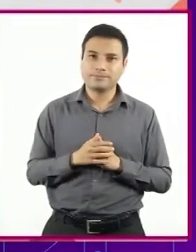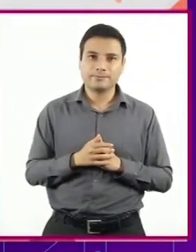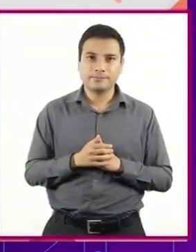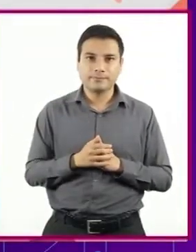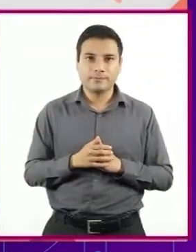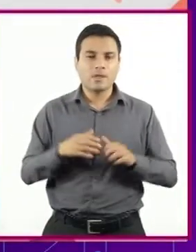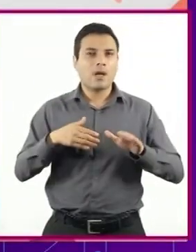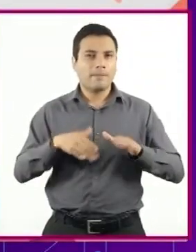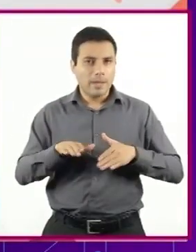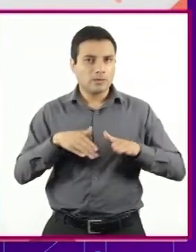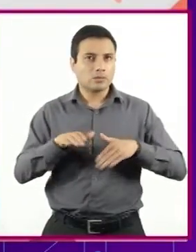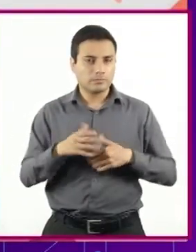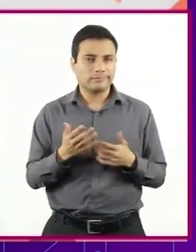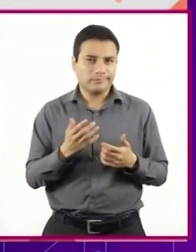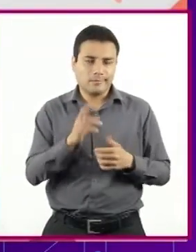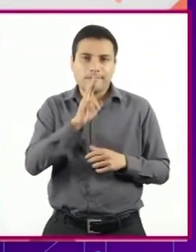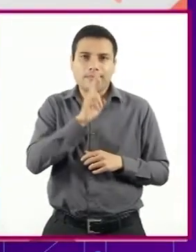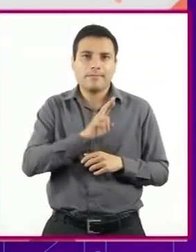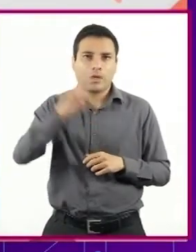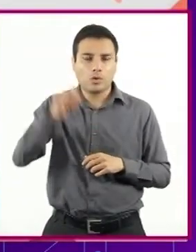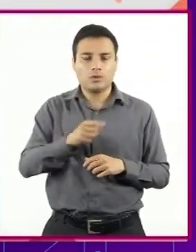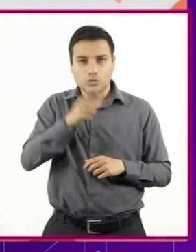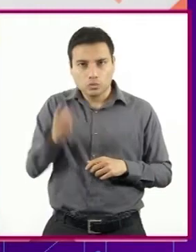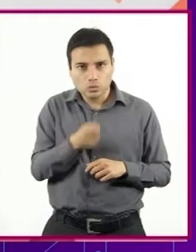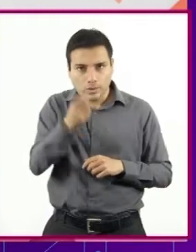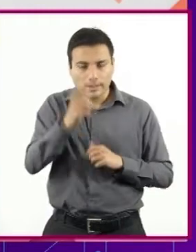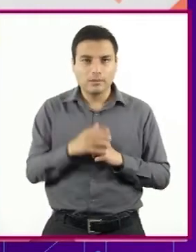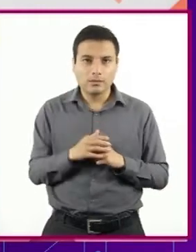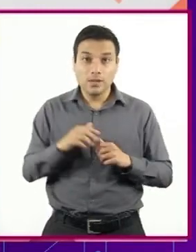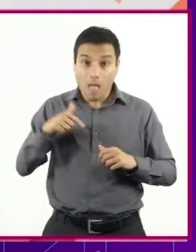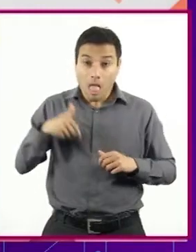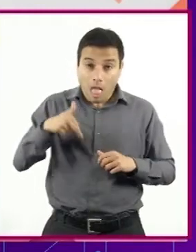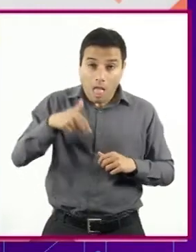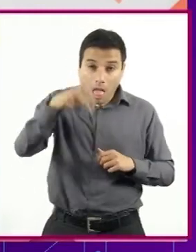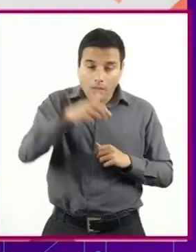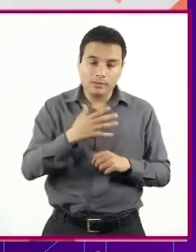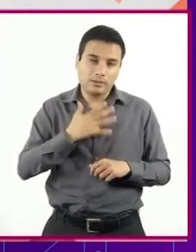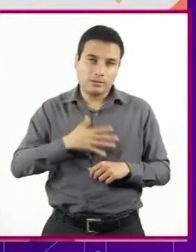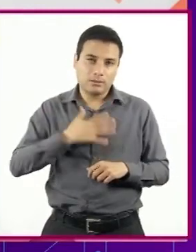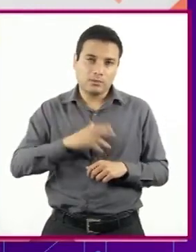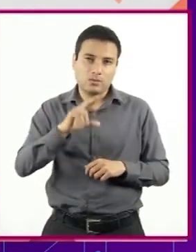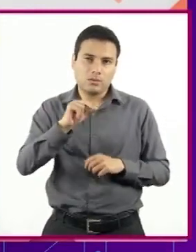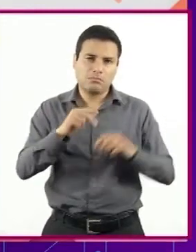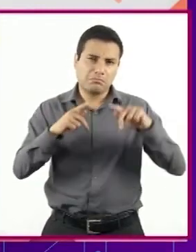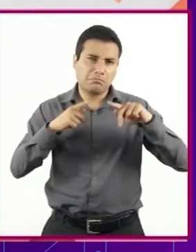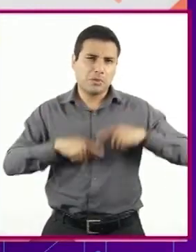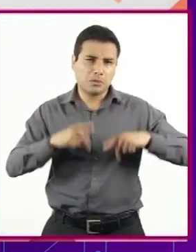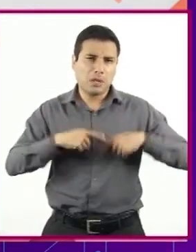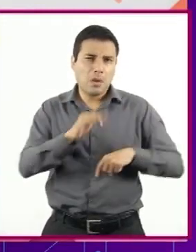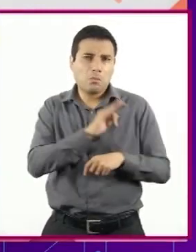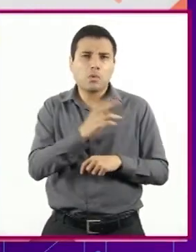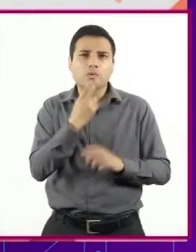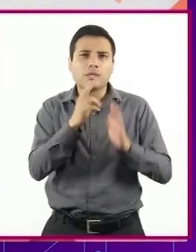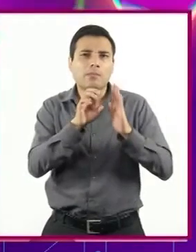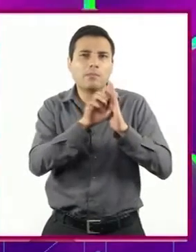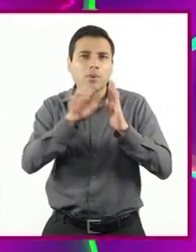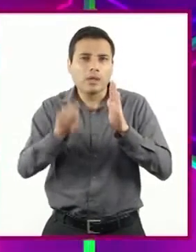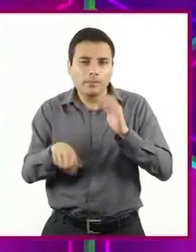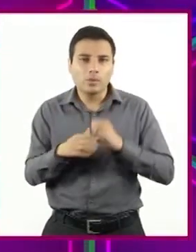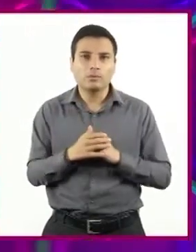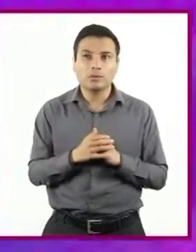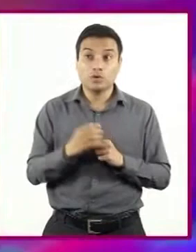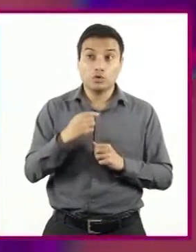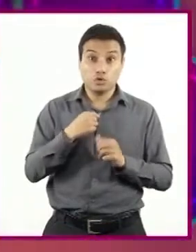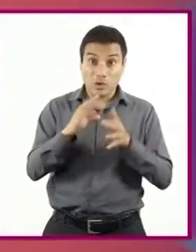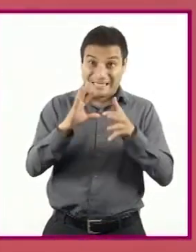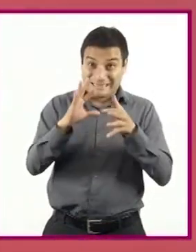que canse, es un refrán porque expresa un consejo o un pensamiento moral. Los puede emplear cualquier persona cuando cree que la enseñanza que da es